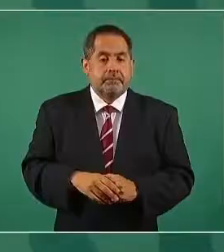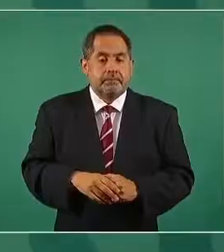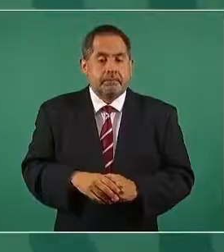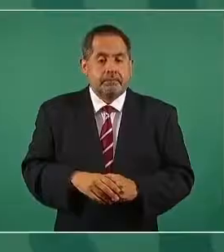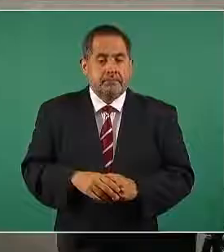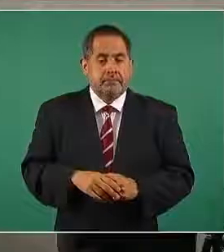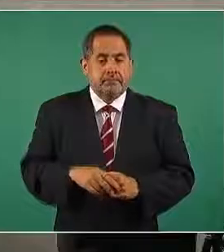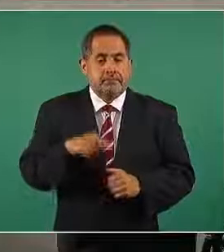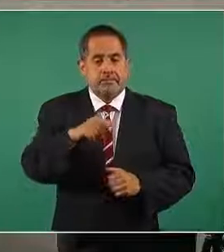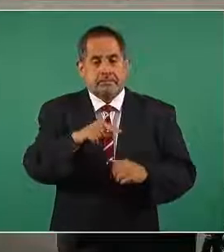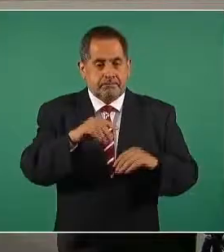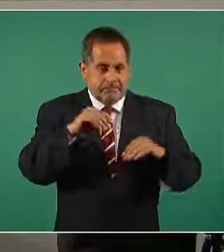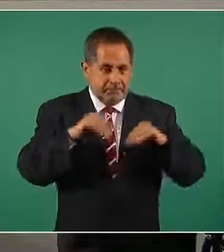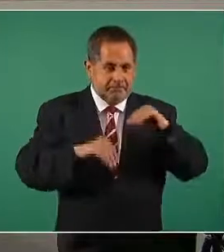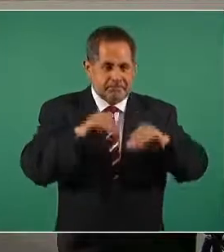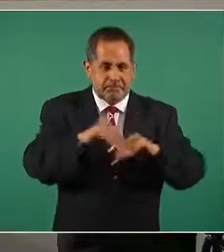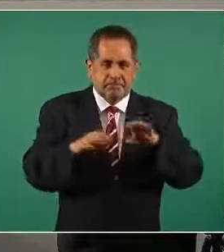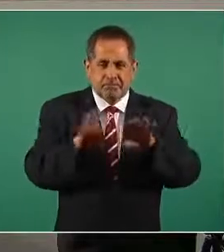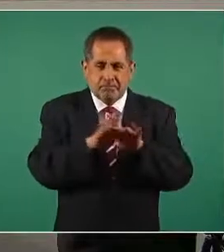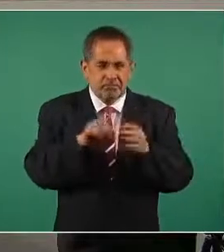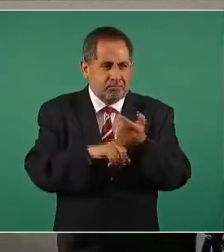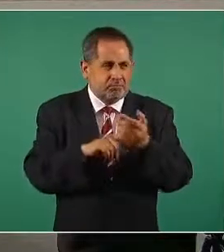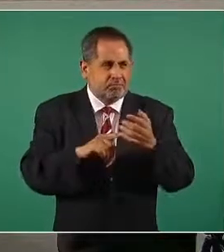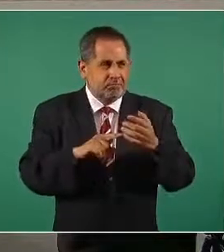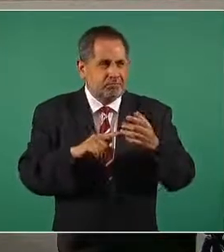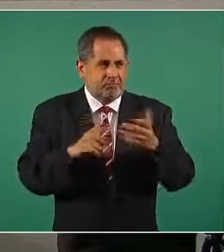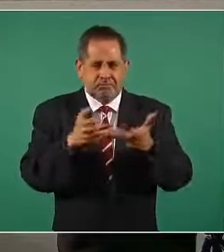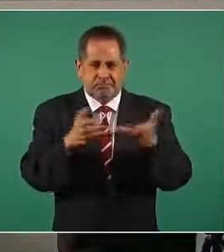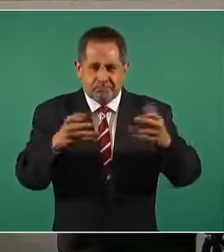ejidos sobre ejidos, Nos contraponían. ¿sí?